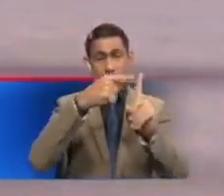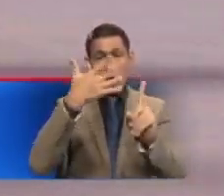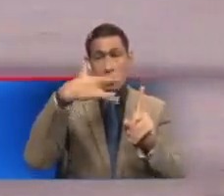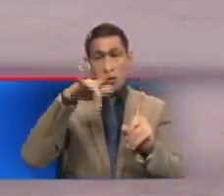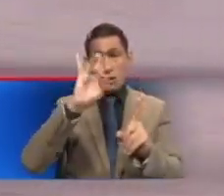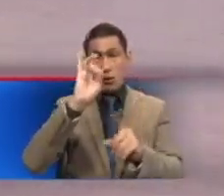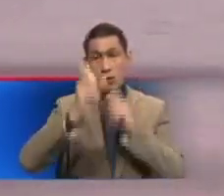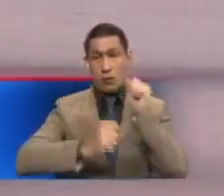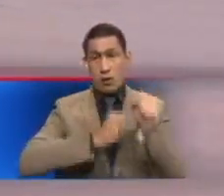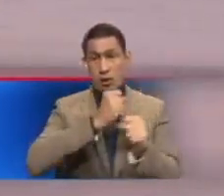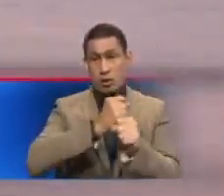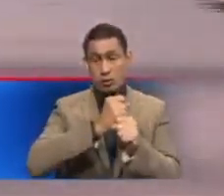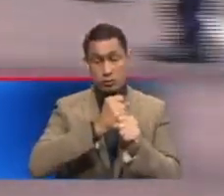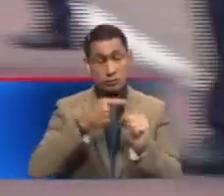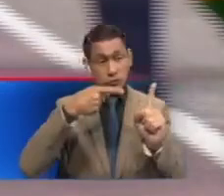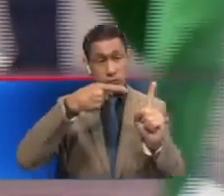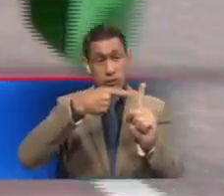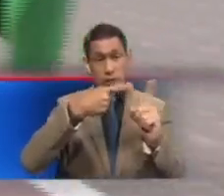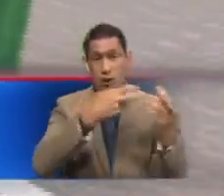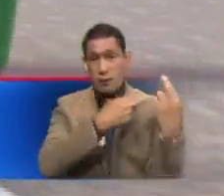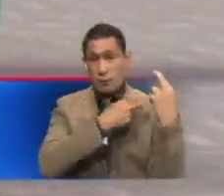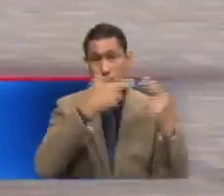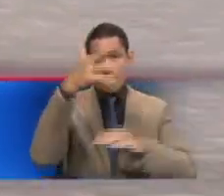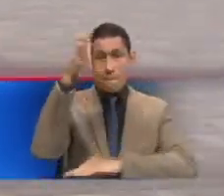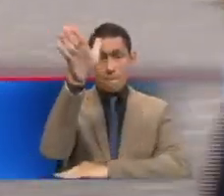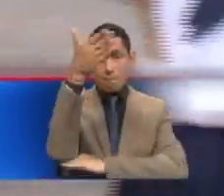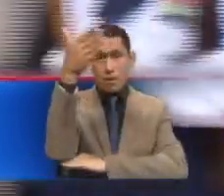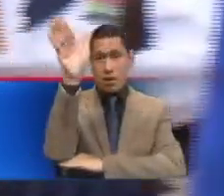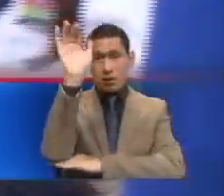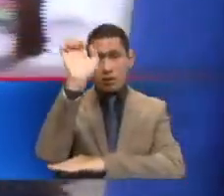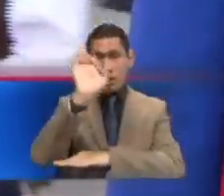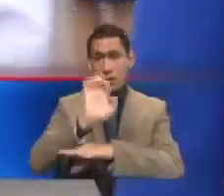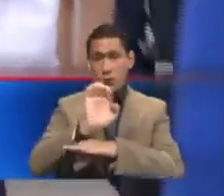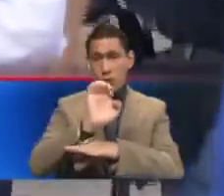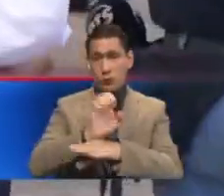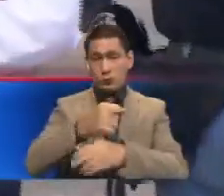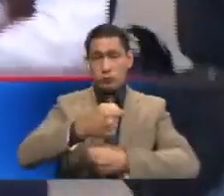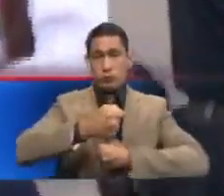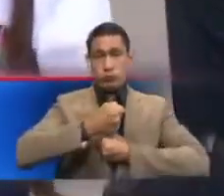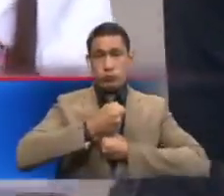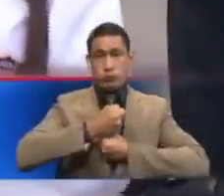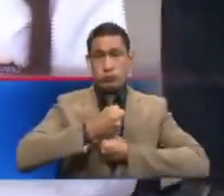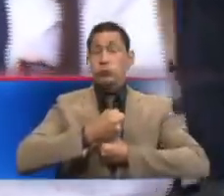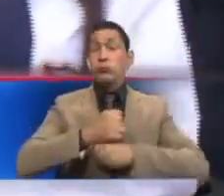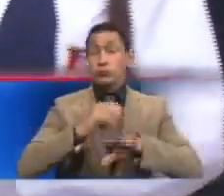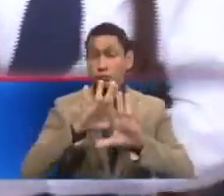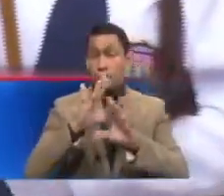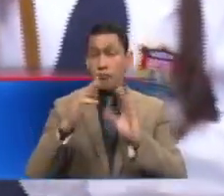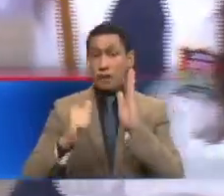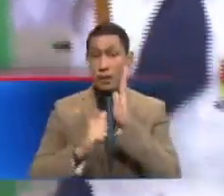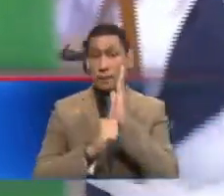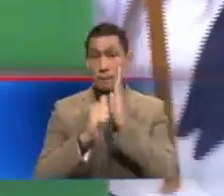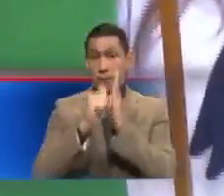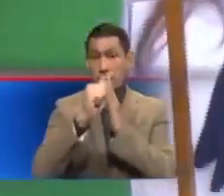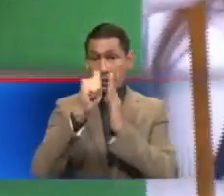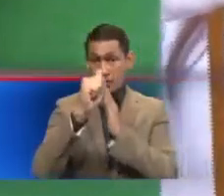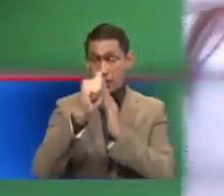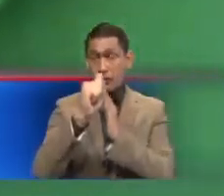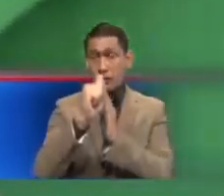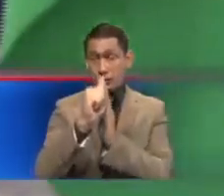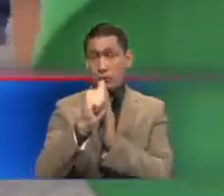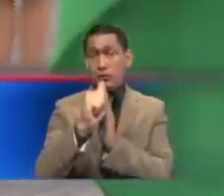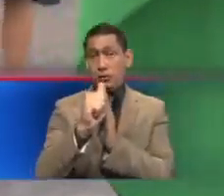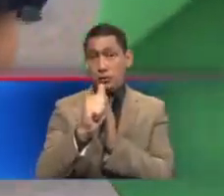la abanderada de esta institución. Sin embargo, pues las autoridades del ministerio han mencionado que esto es